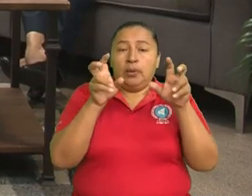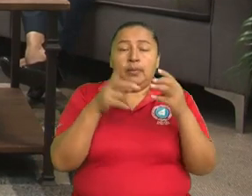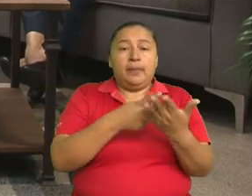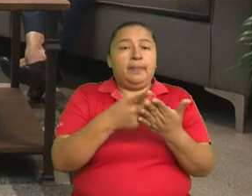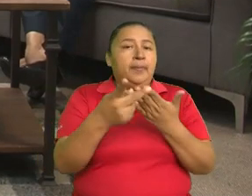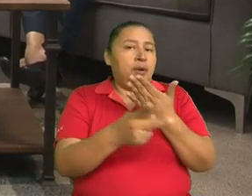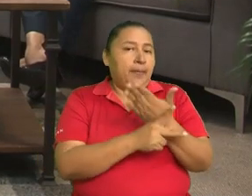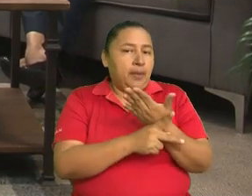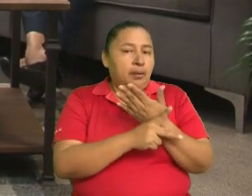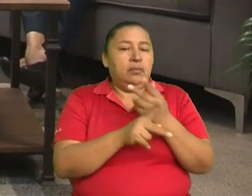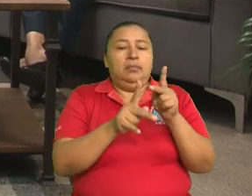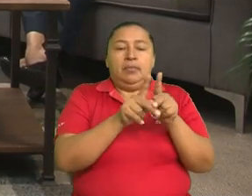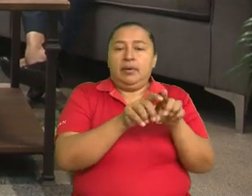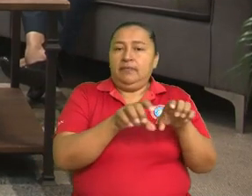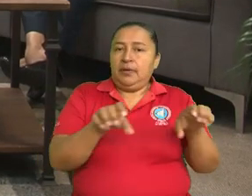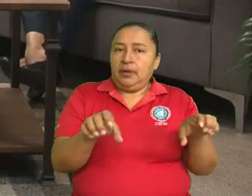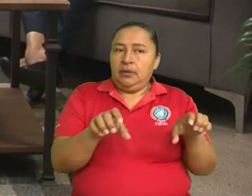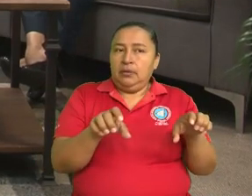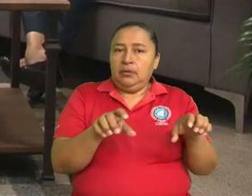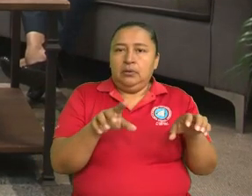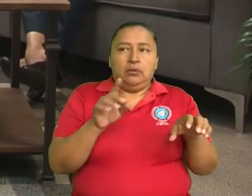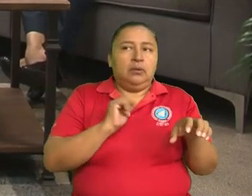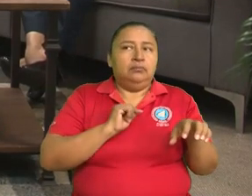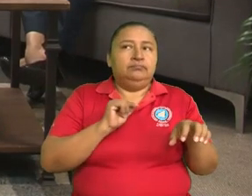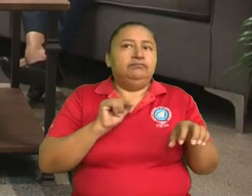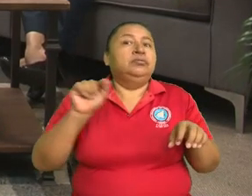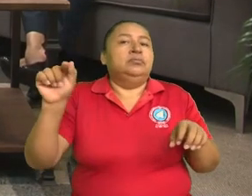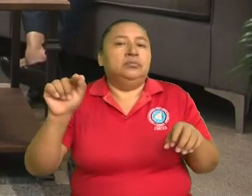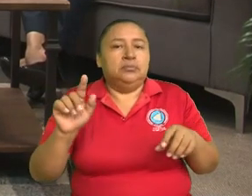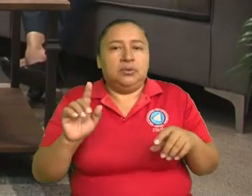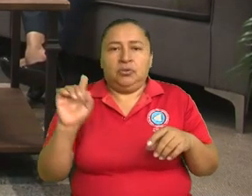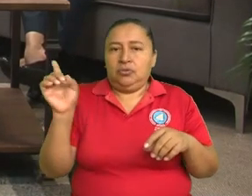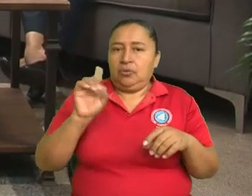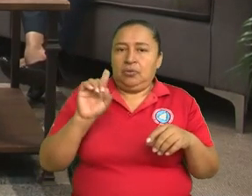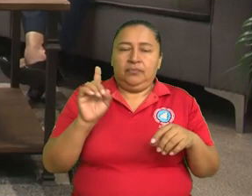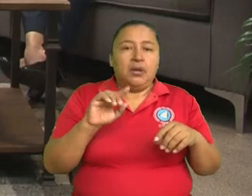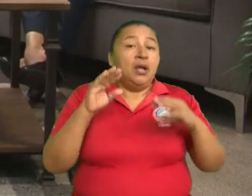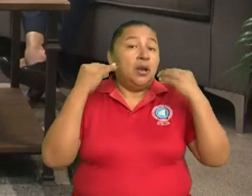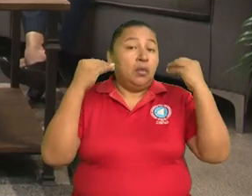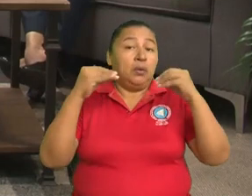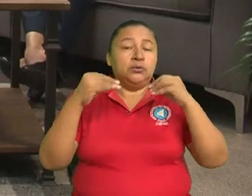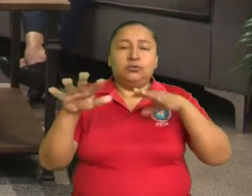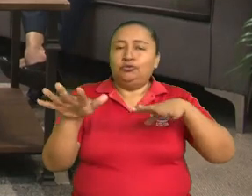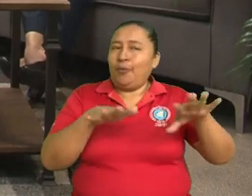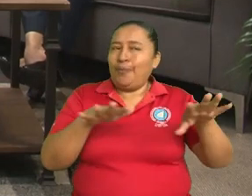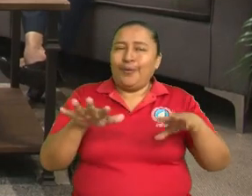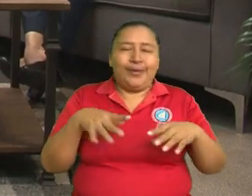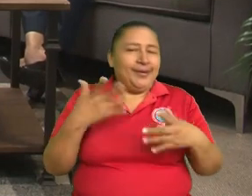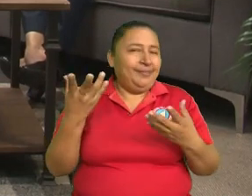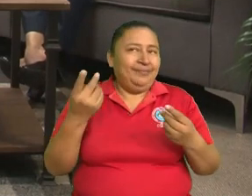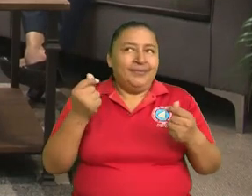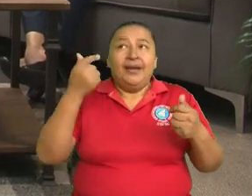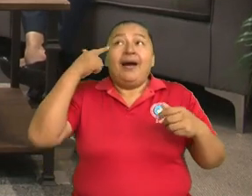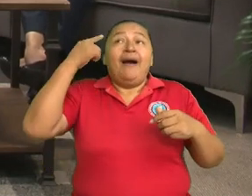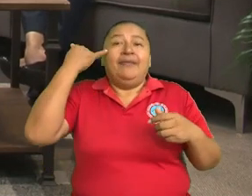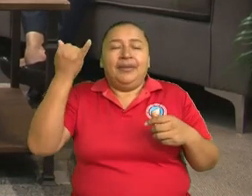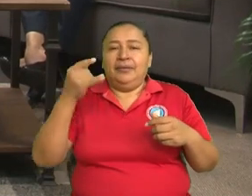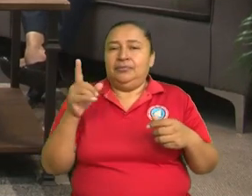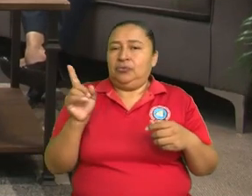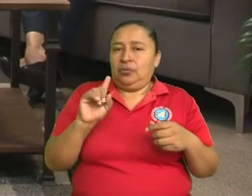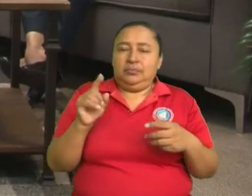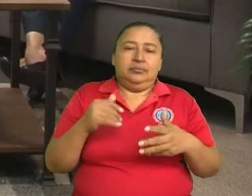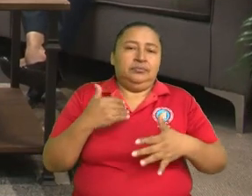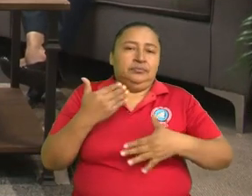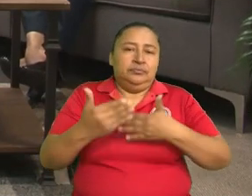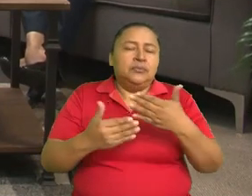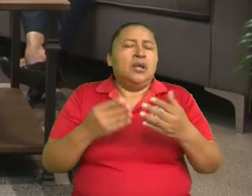programado, planificado. No hay nada que sea una improvisación. En educación no se puede improvisar. Claro. Y de repente hay procesos que no